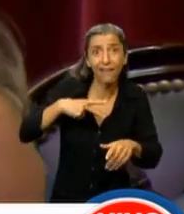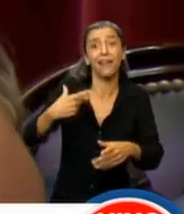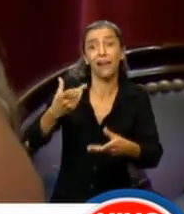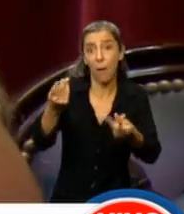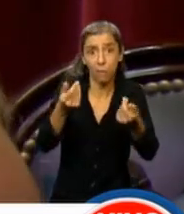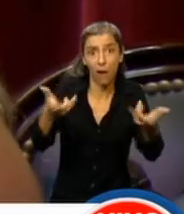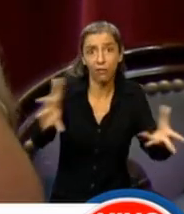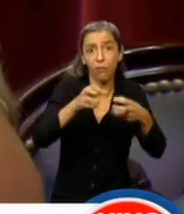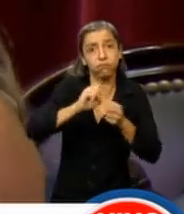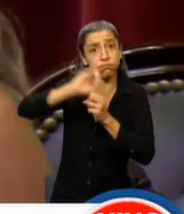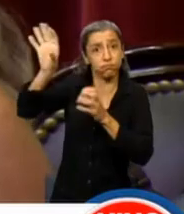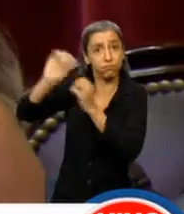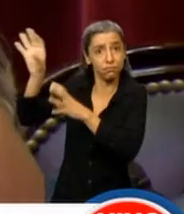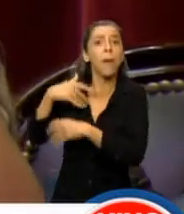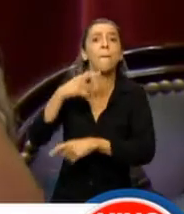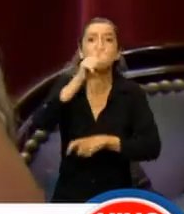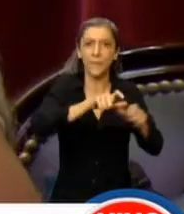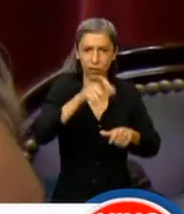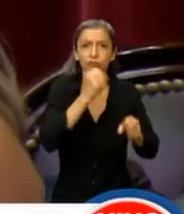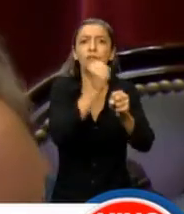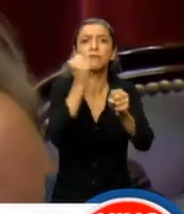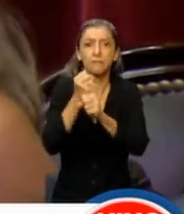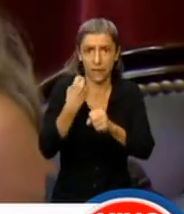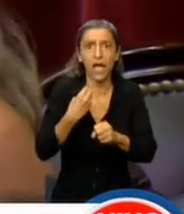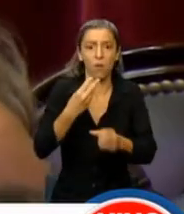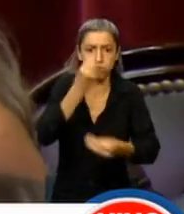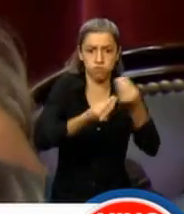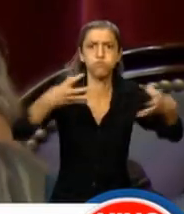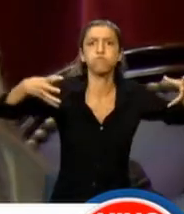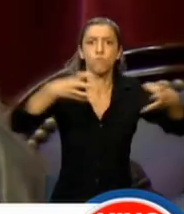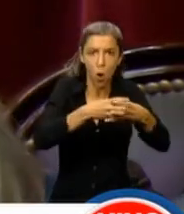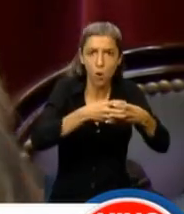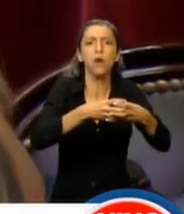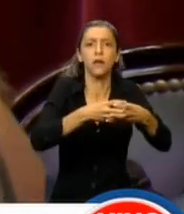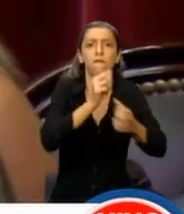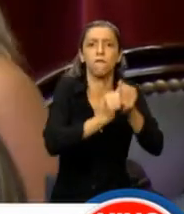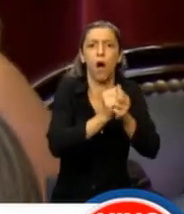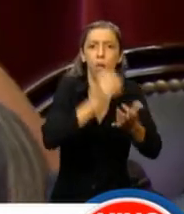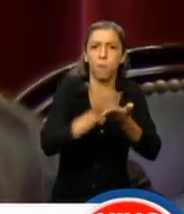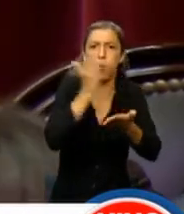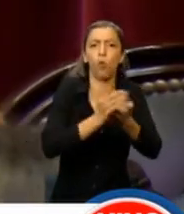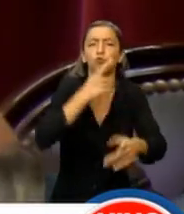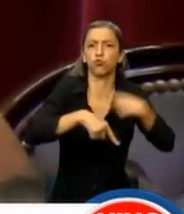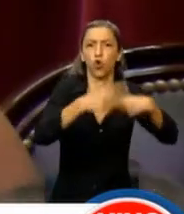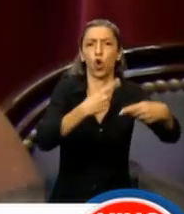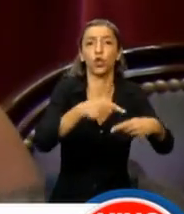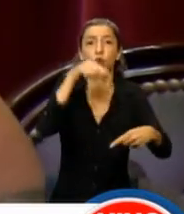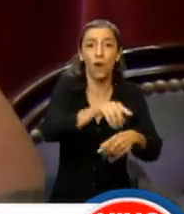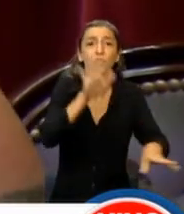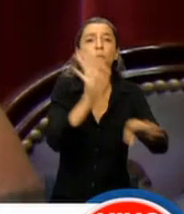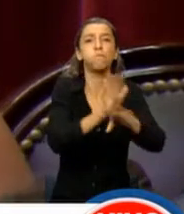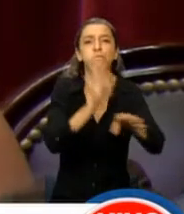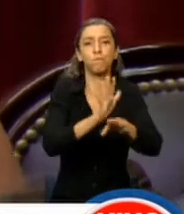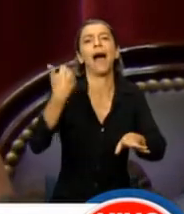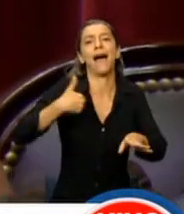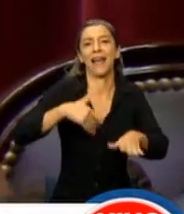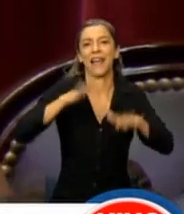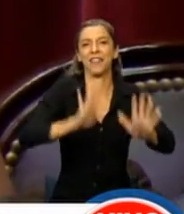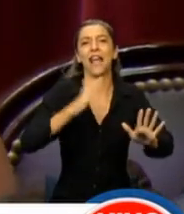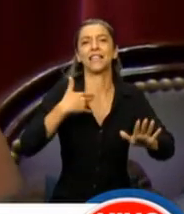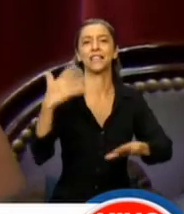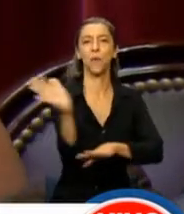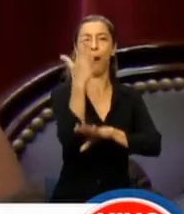trabajadores ocupan la fábrica, las ponen a producir y esas son nuestras banderas, porque los que mueven este país, como dijo la